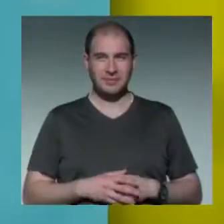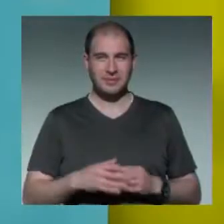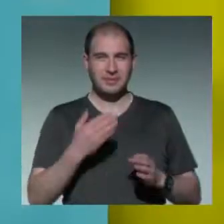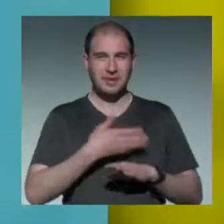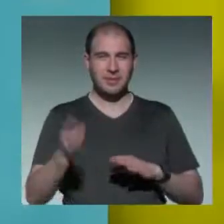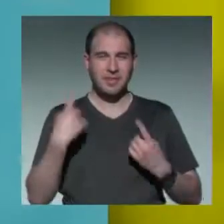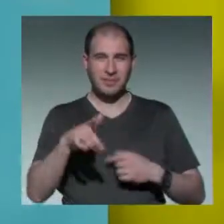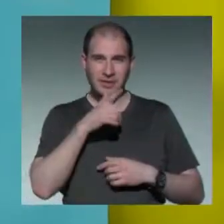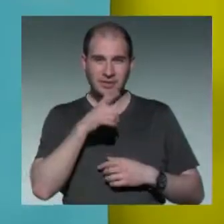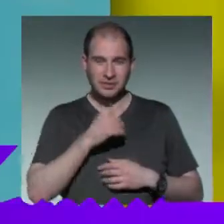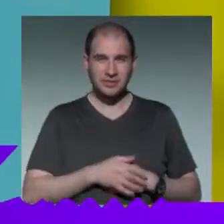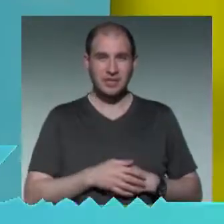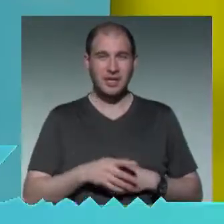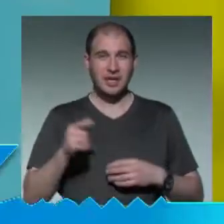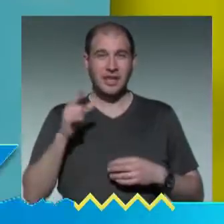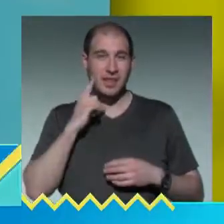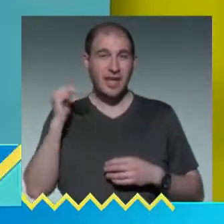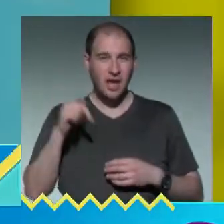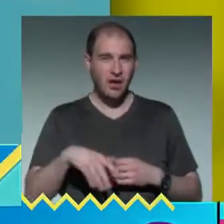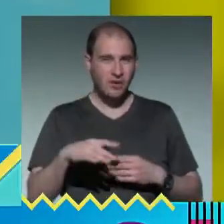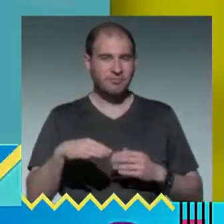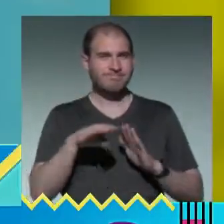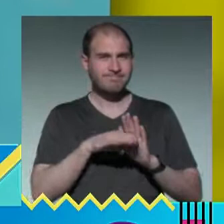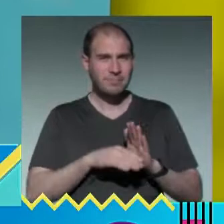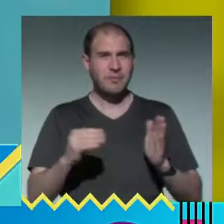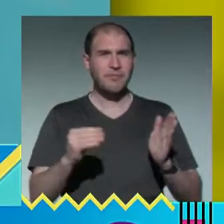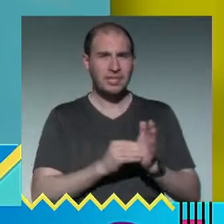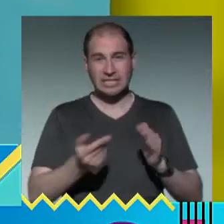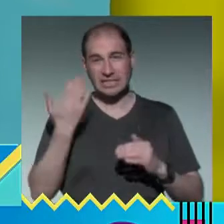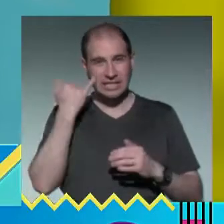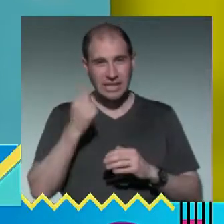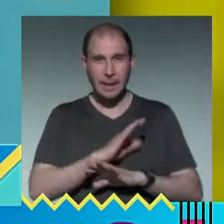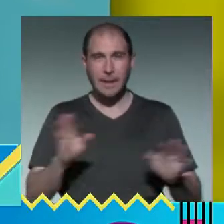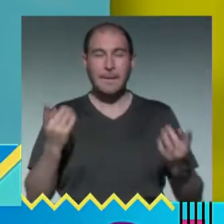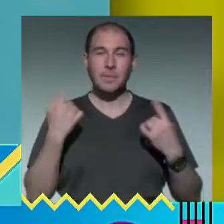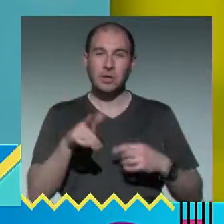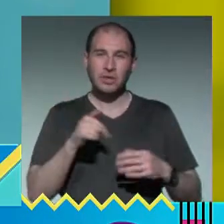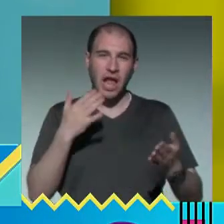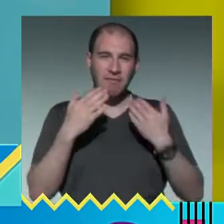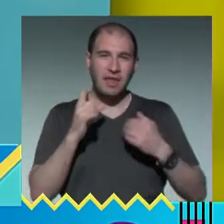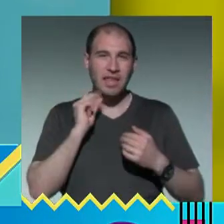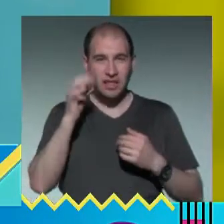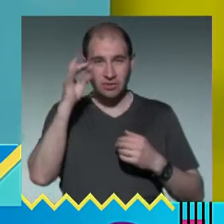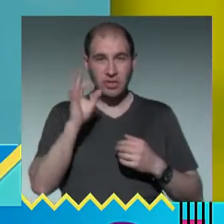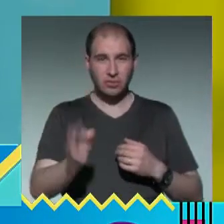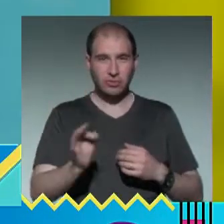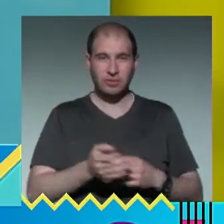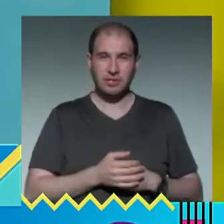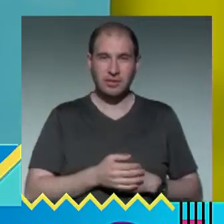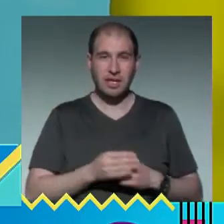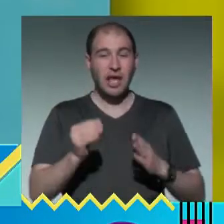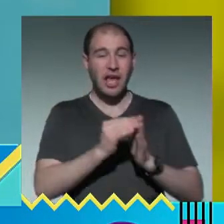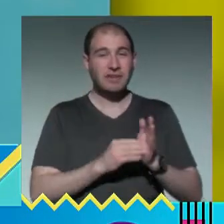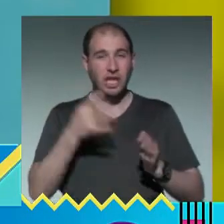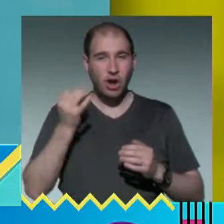Seguimos en distintos parecidos. El día específicamente en el calendario ya pasó, pero nosotros estamos hablando del 12 de octubre, que en nuestro